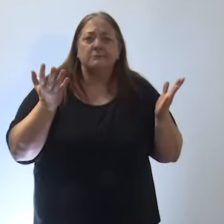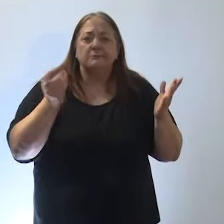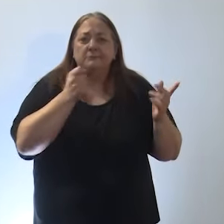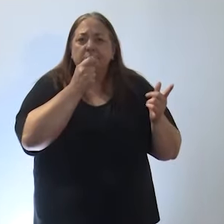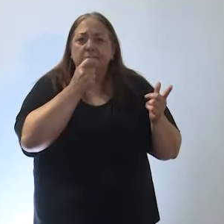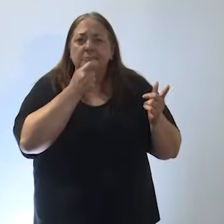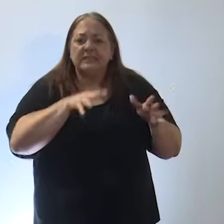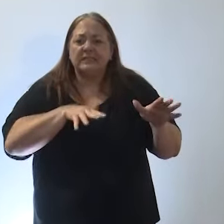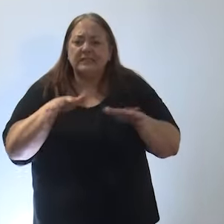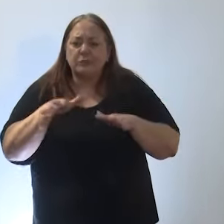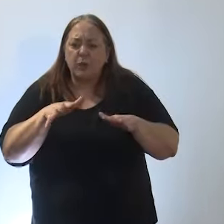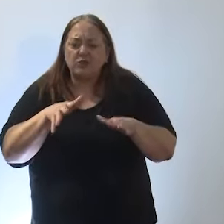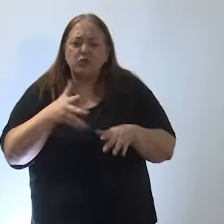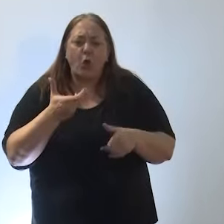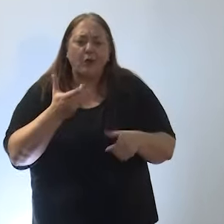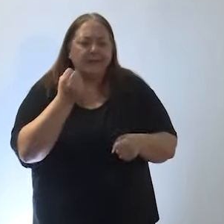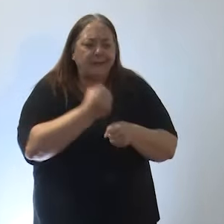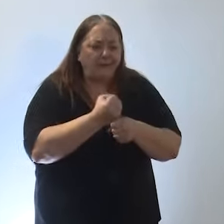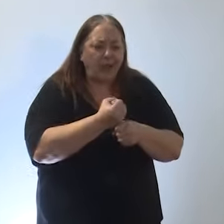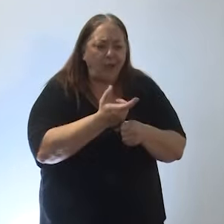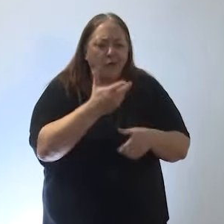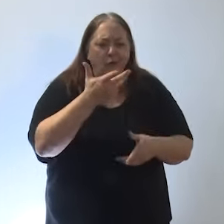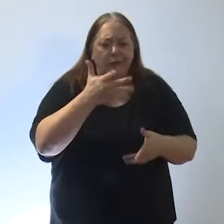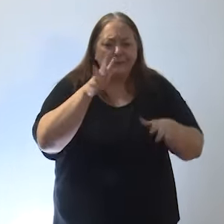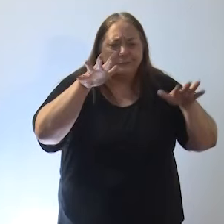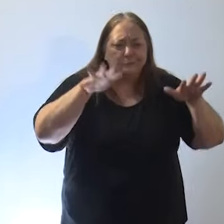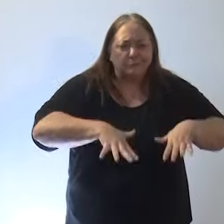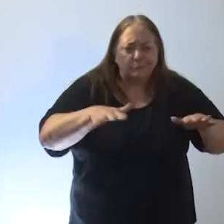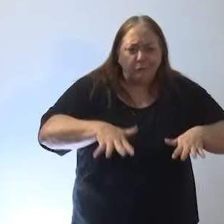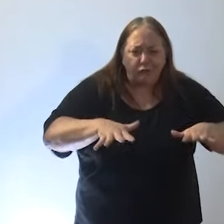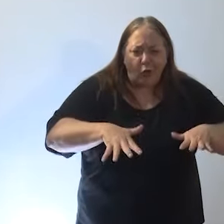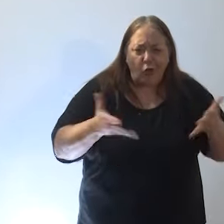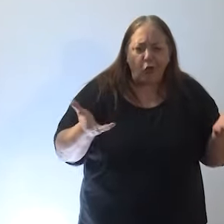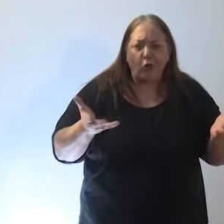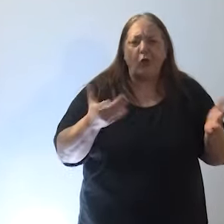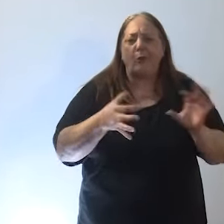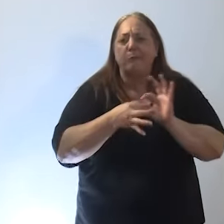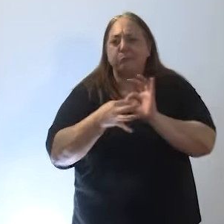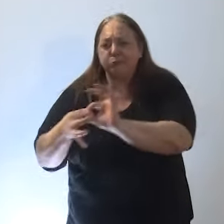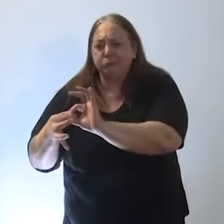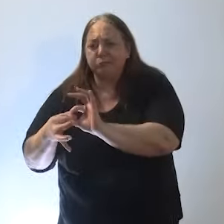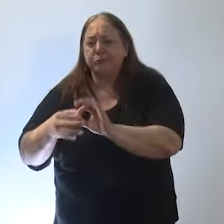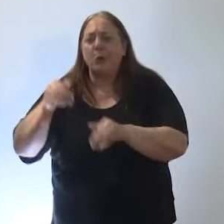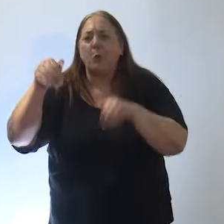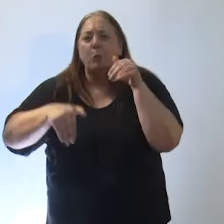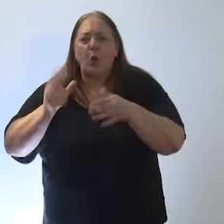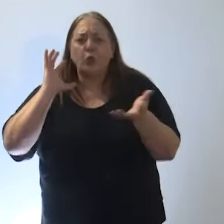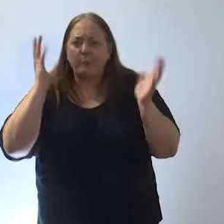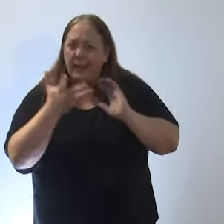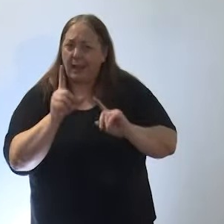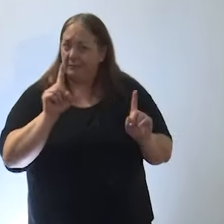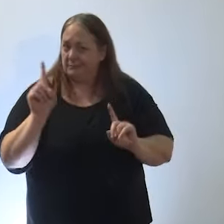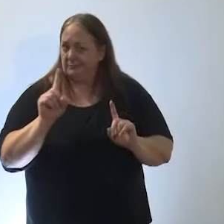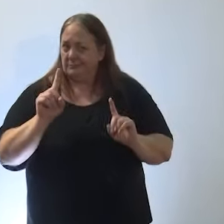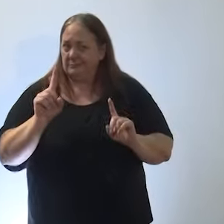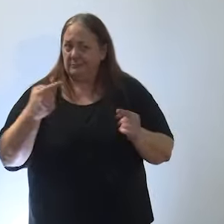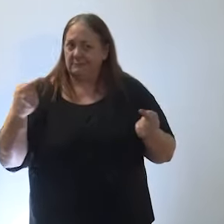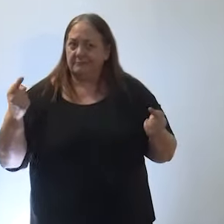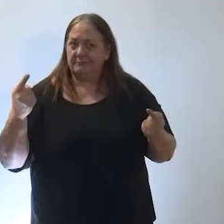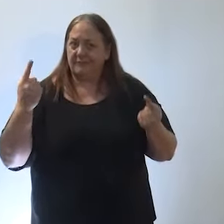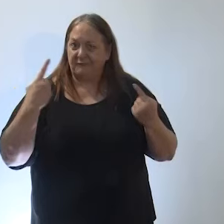precariedad laboral se asocien directamente con el voto a mi ley si no por el contrario digamos